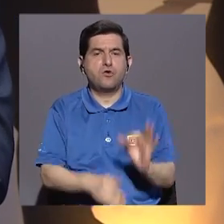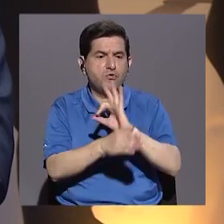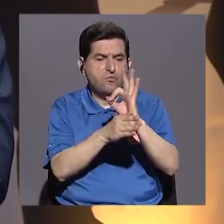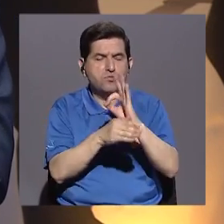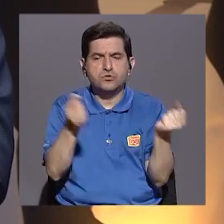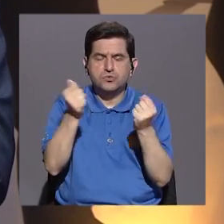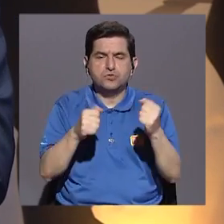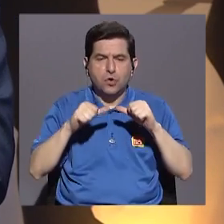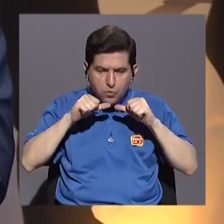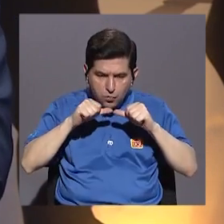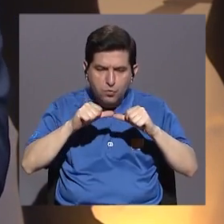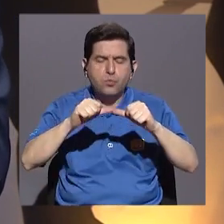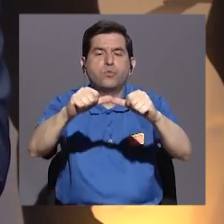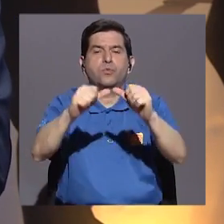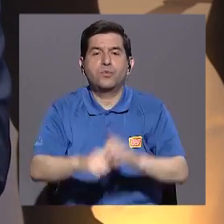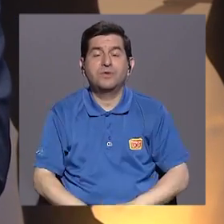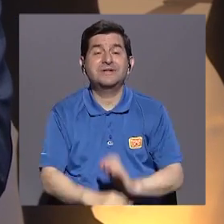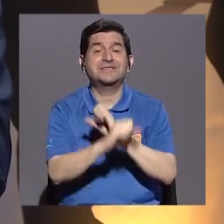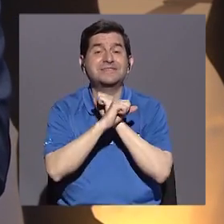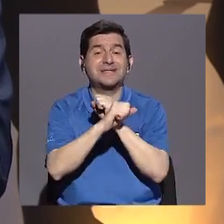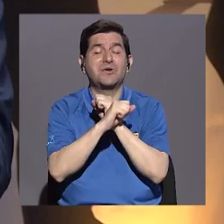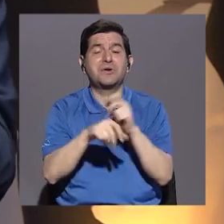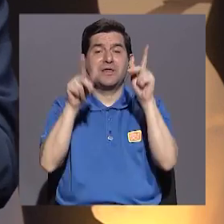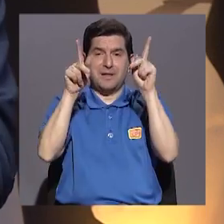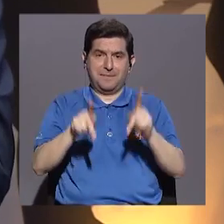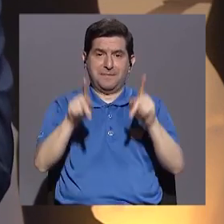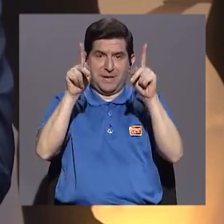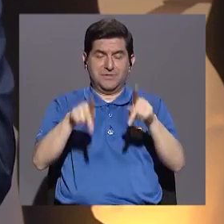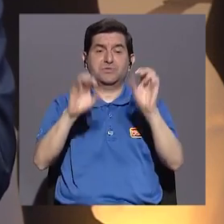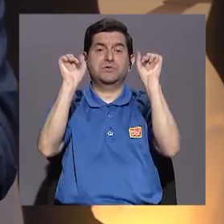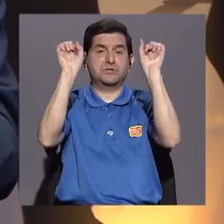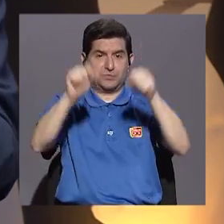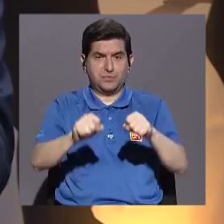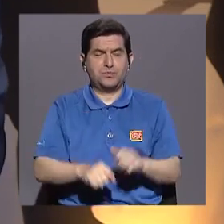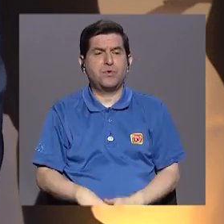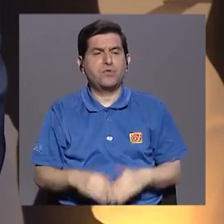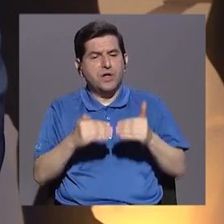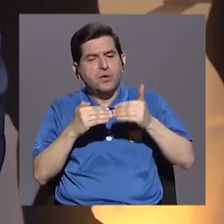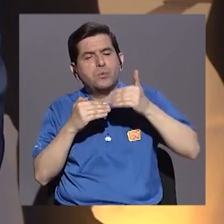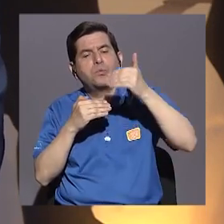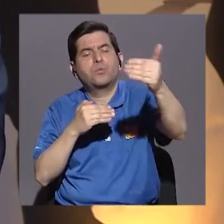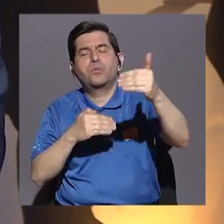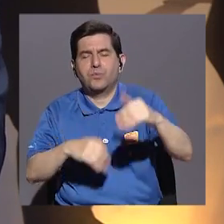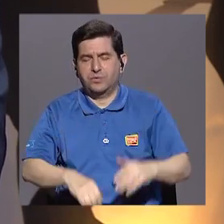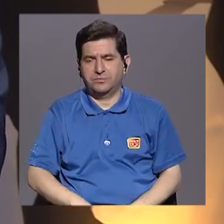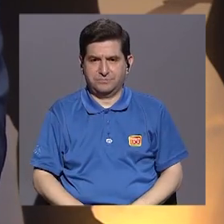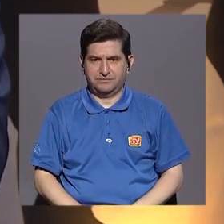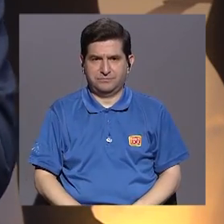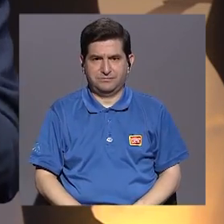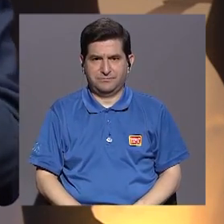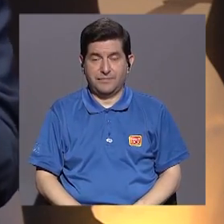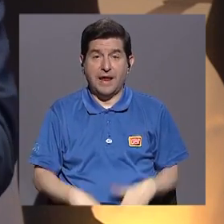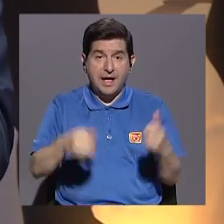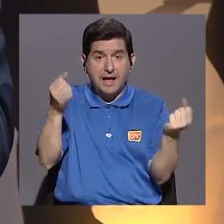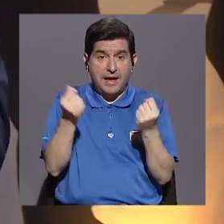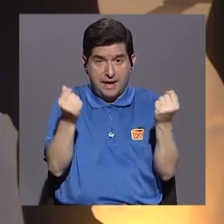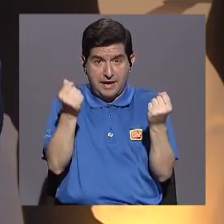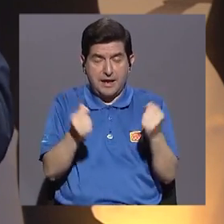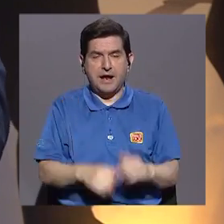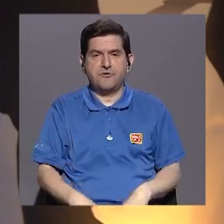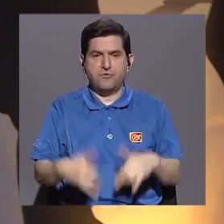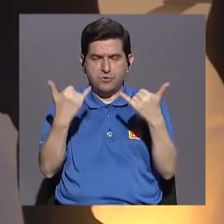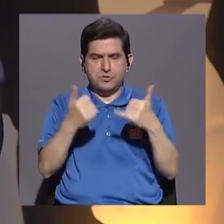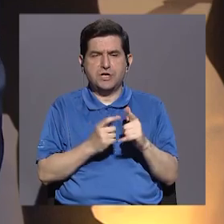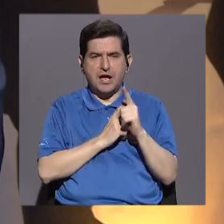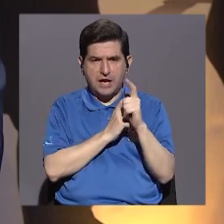extienda eso busca cómo garantizar que los usuarios puedan recorrer largas distancias cuando el vehículo llegan a